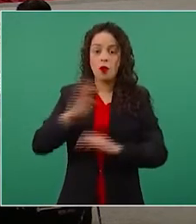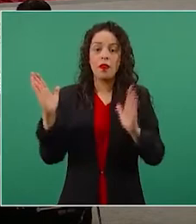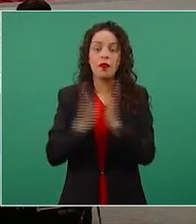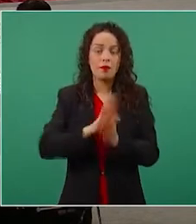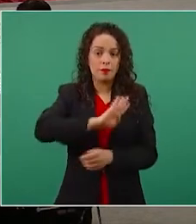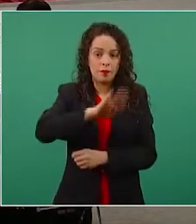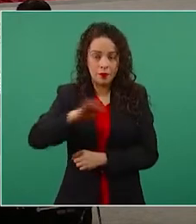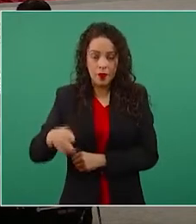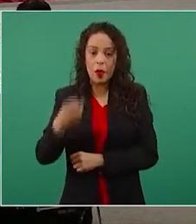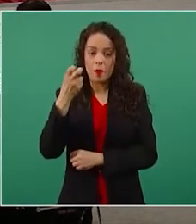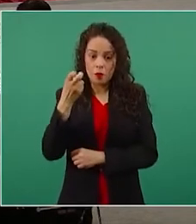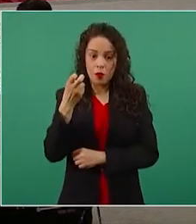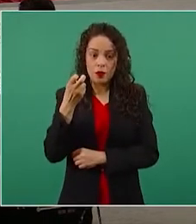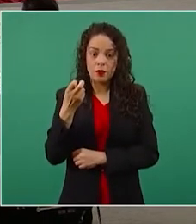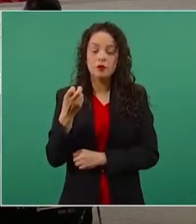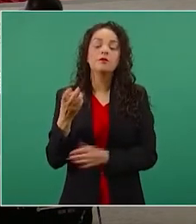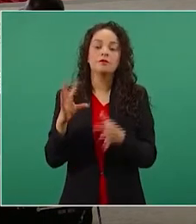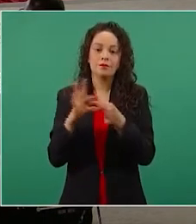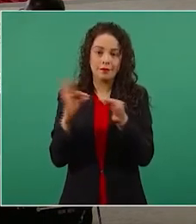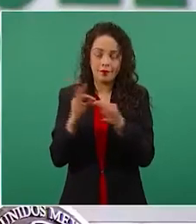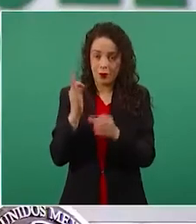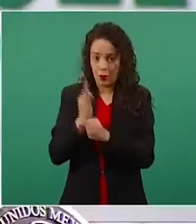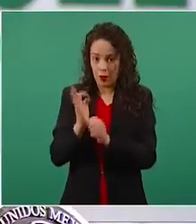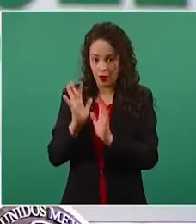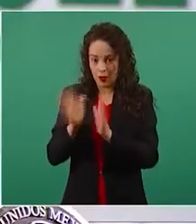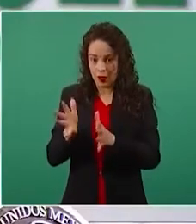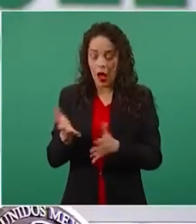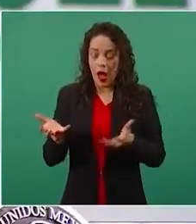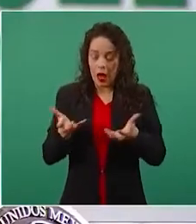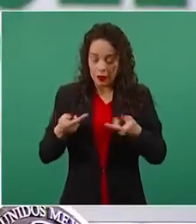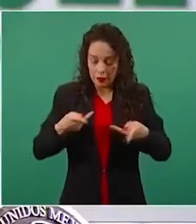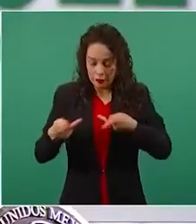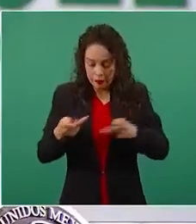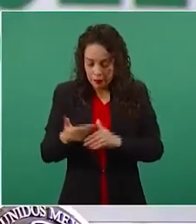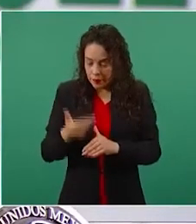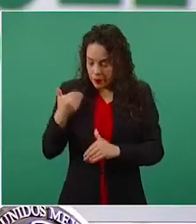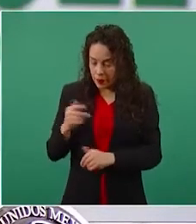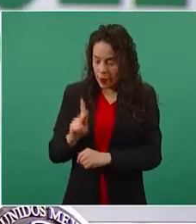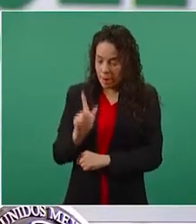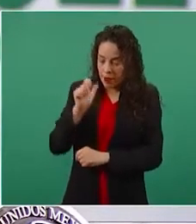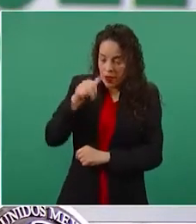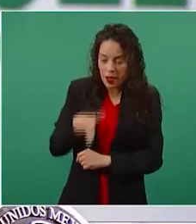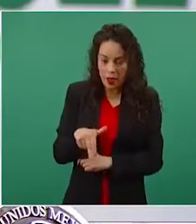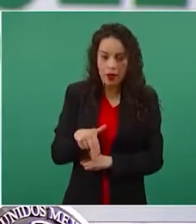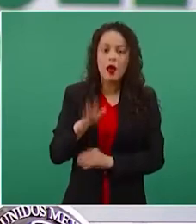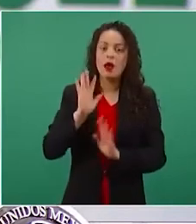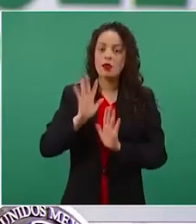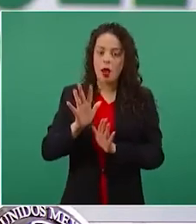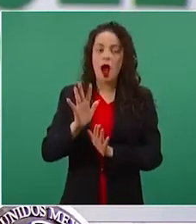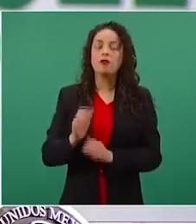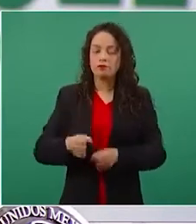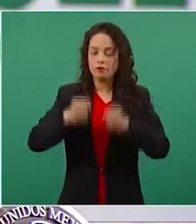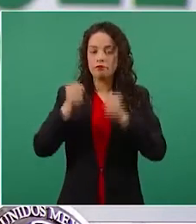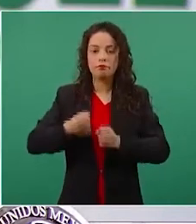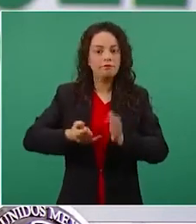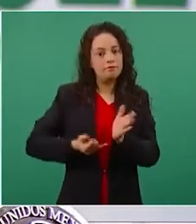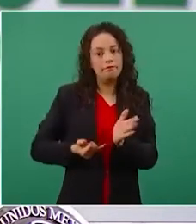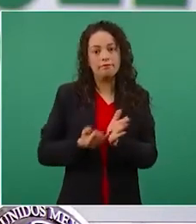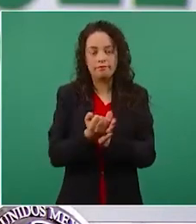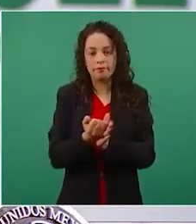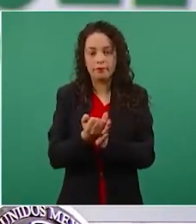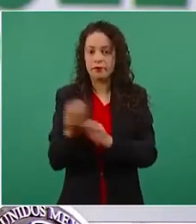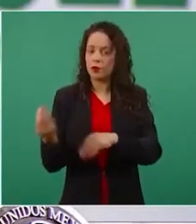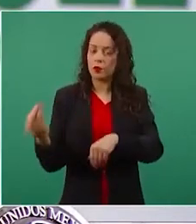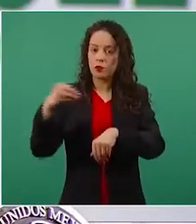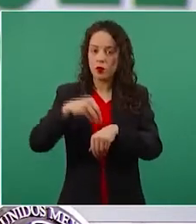esta justificación y después de planear la estrategia operativa, se ha decidido incluir ya de